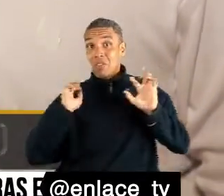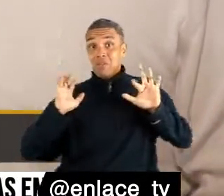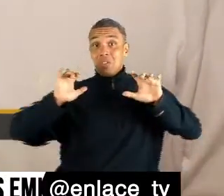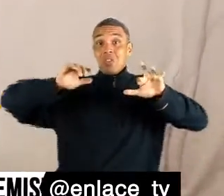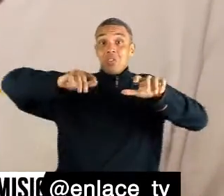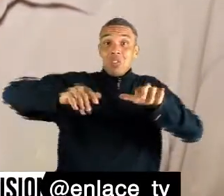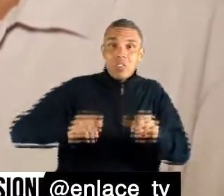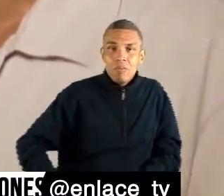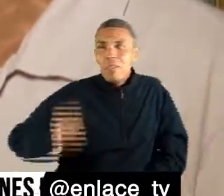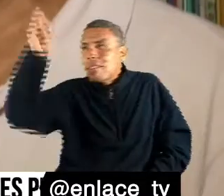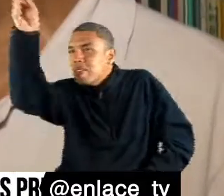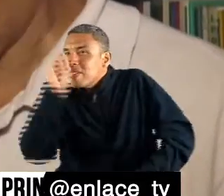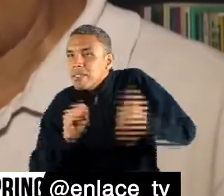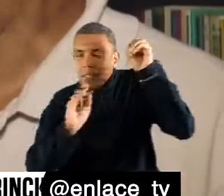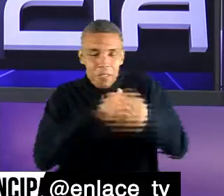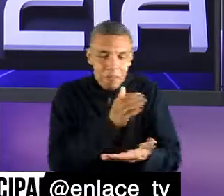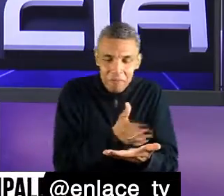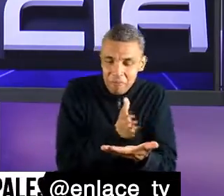dieron cita para recordar esta fecha.